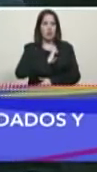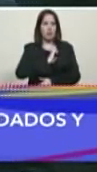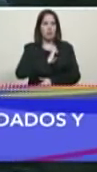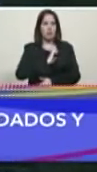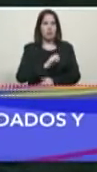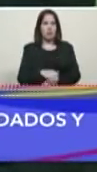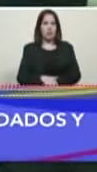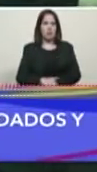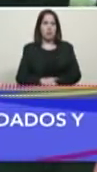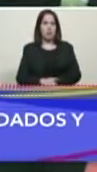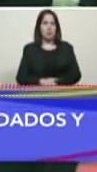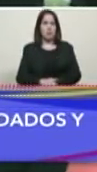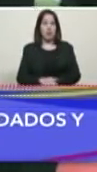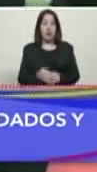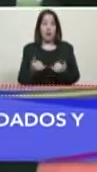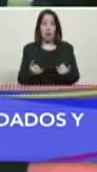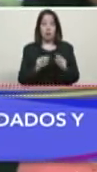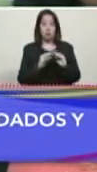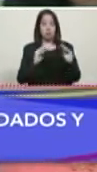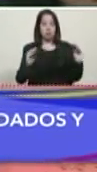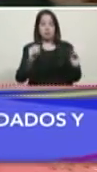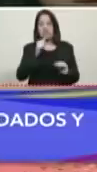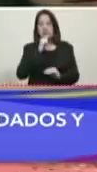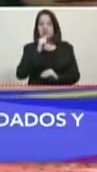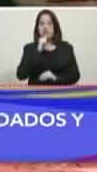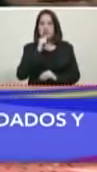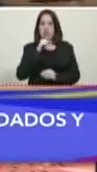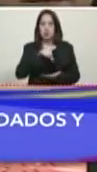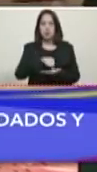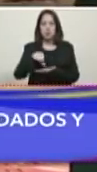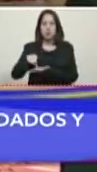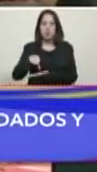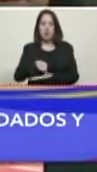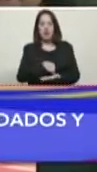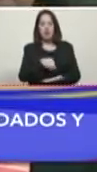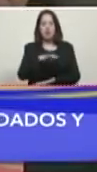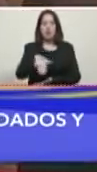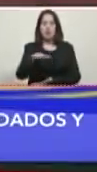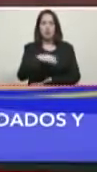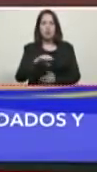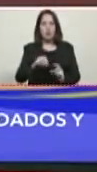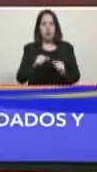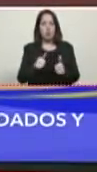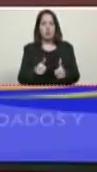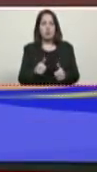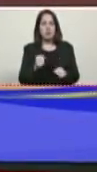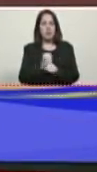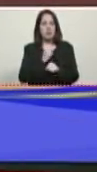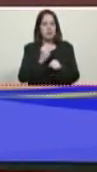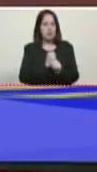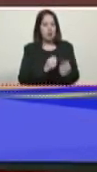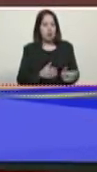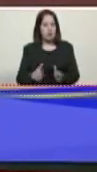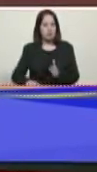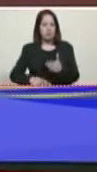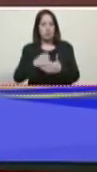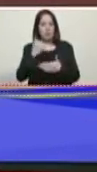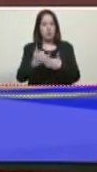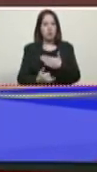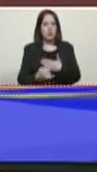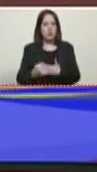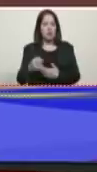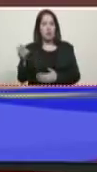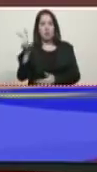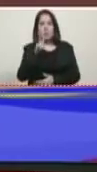bueno vamos a proceder a anunciar cuáles son las ciudades de arranque son las ciudades de arranque yo tengo mucha fe en esto